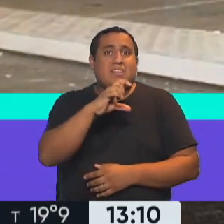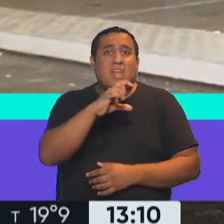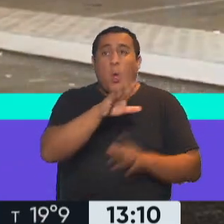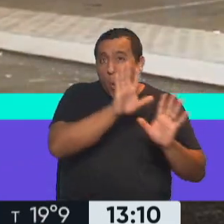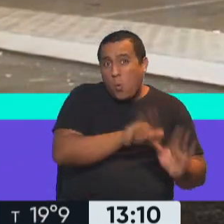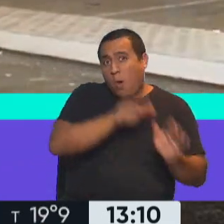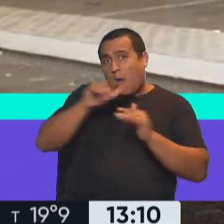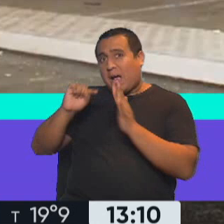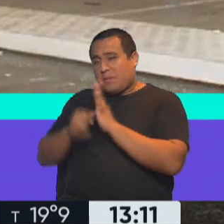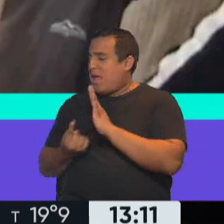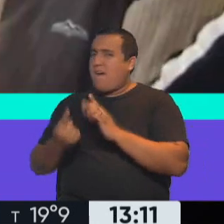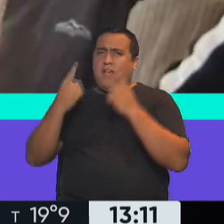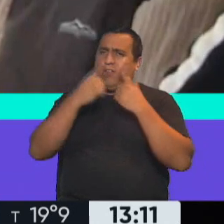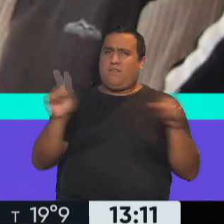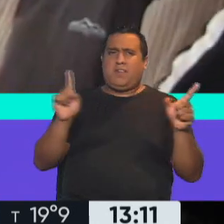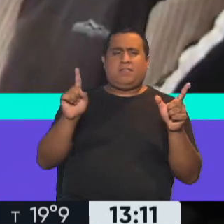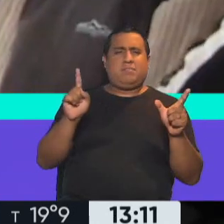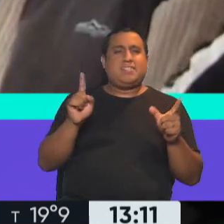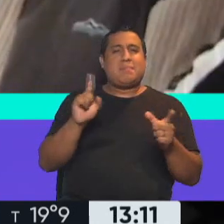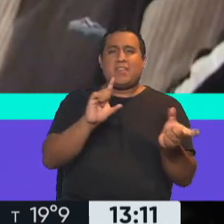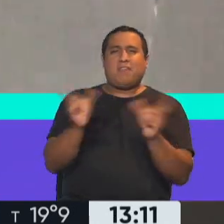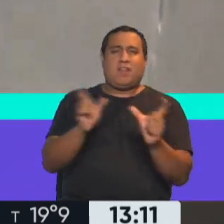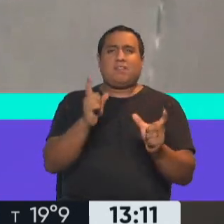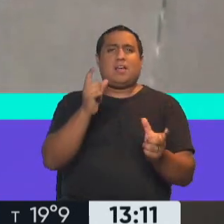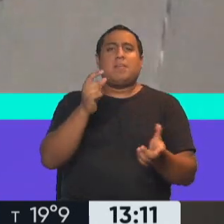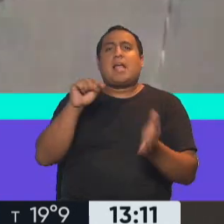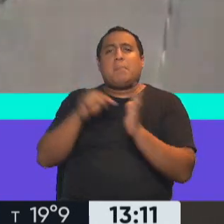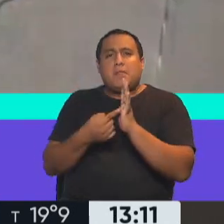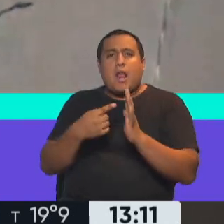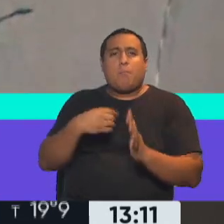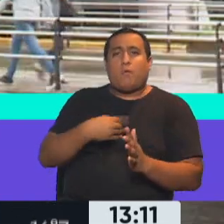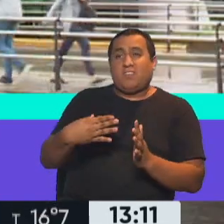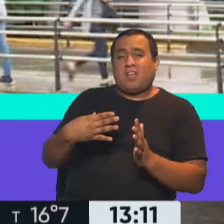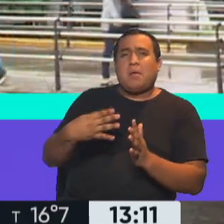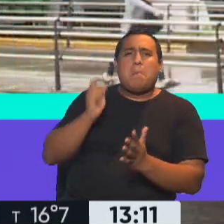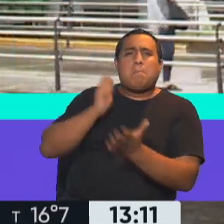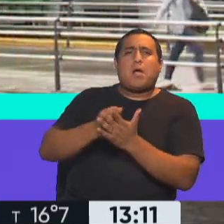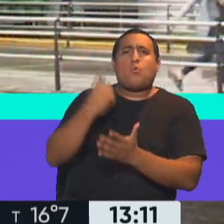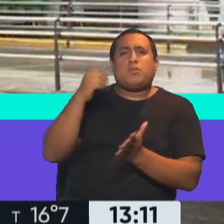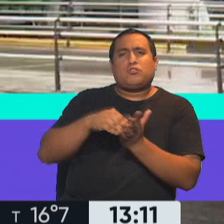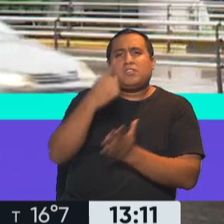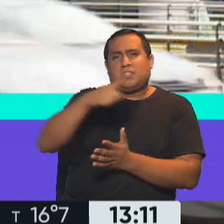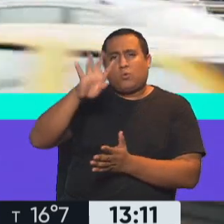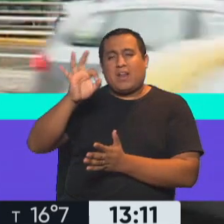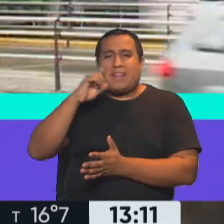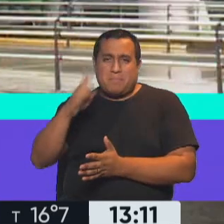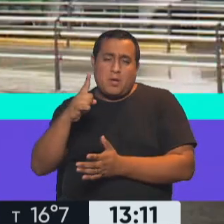acá en Capital. Y hay una diferenciación de subsidio, digo. En Capital y en Gran Buenos Aires pagan 1.140.000 pesos por cada